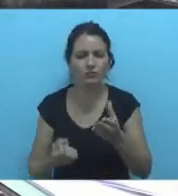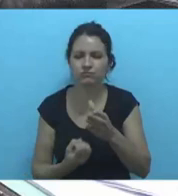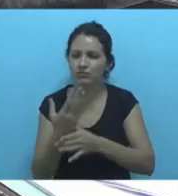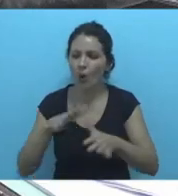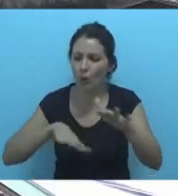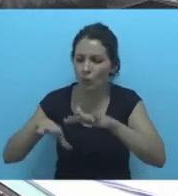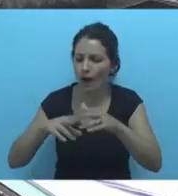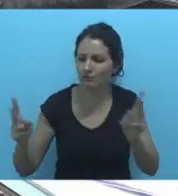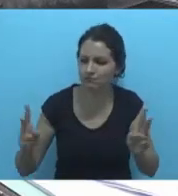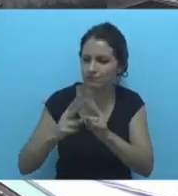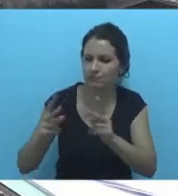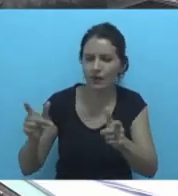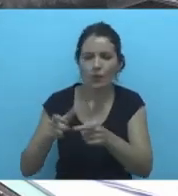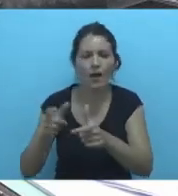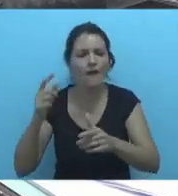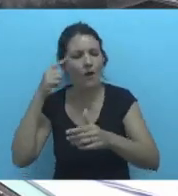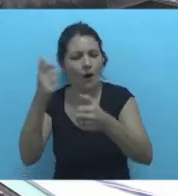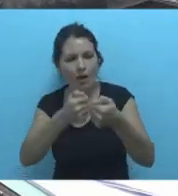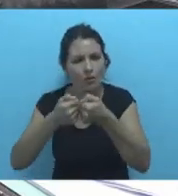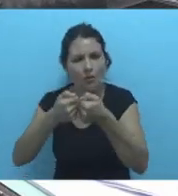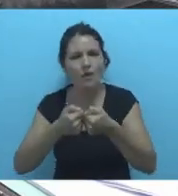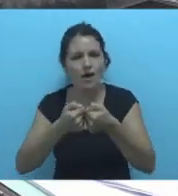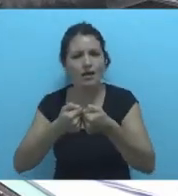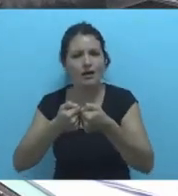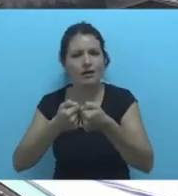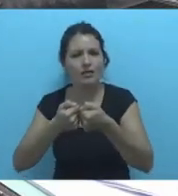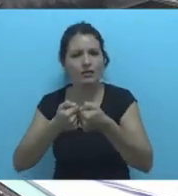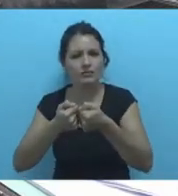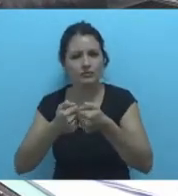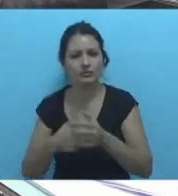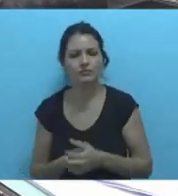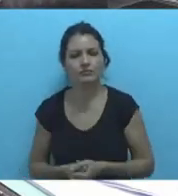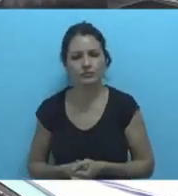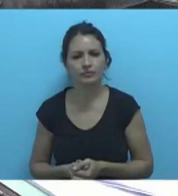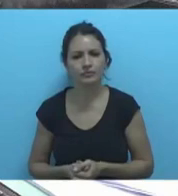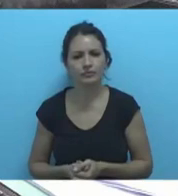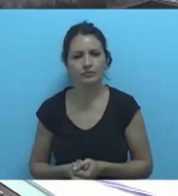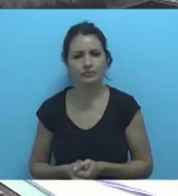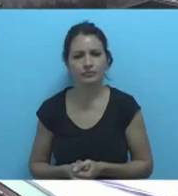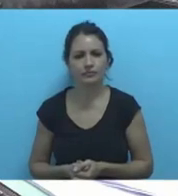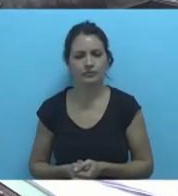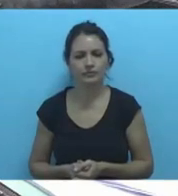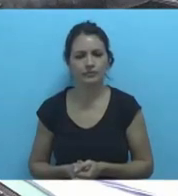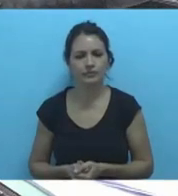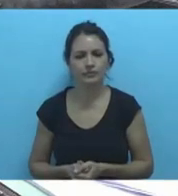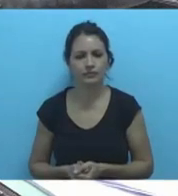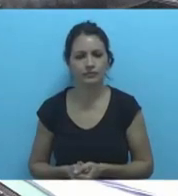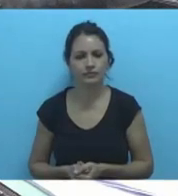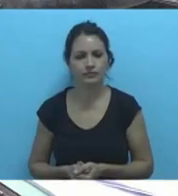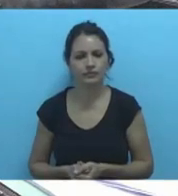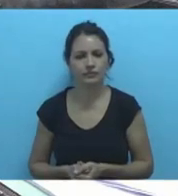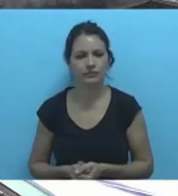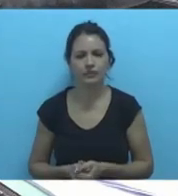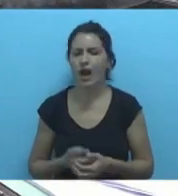que construyeron consensos, que construyeron acuerdos y posibilidades de encuentro allí donde parecía imposible. Esto que